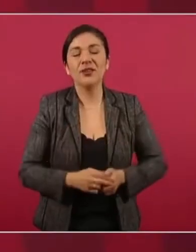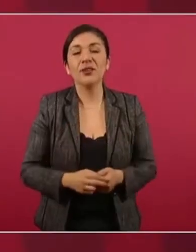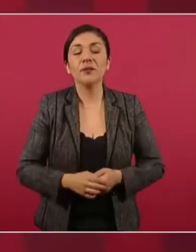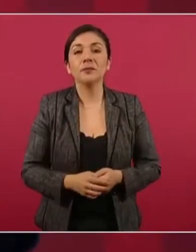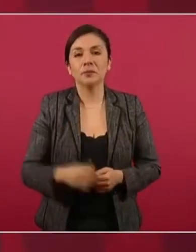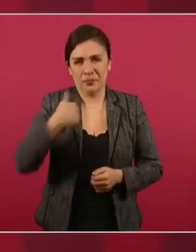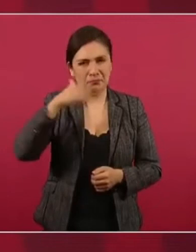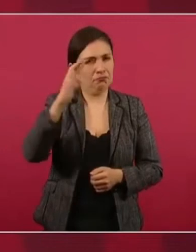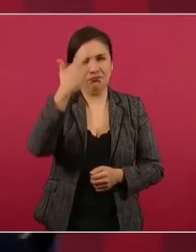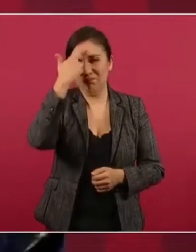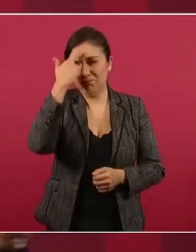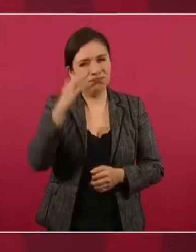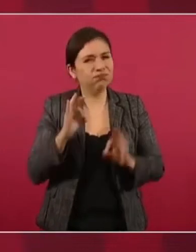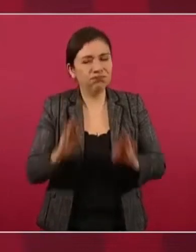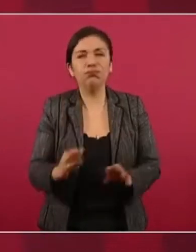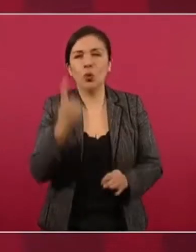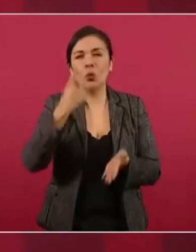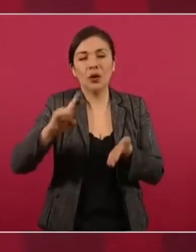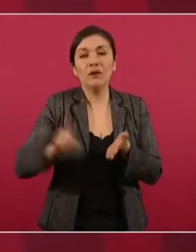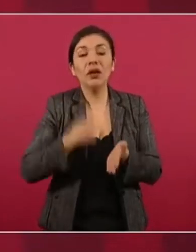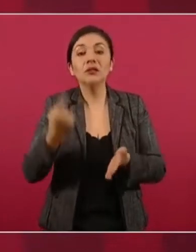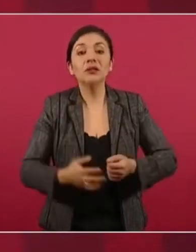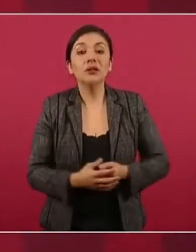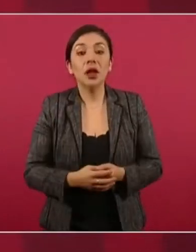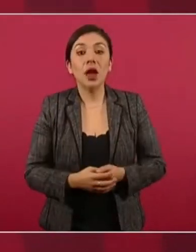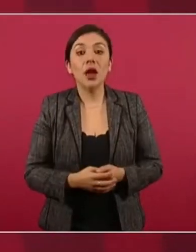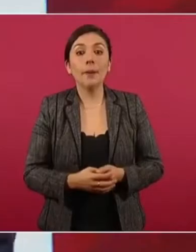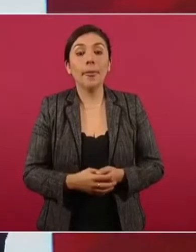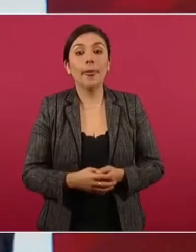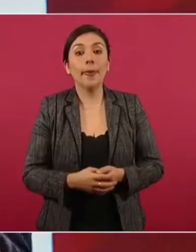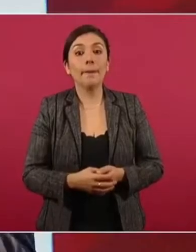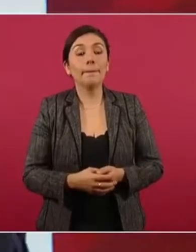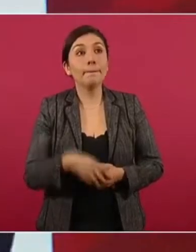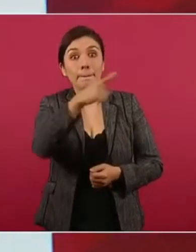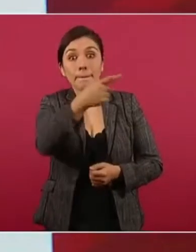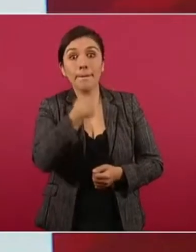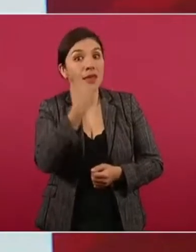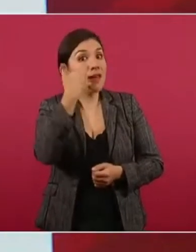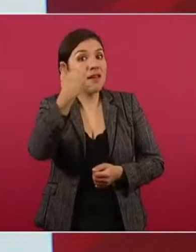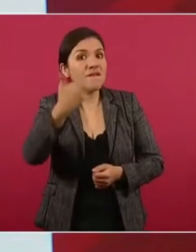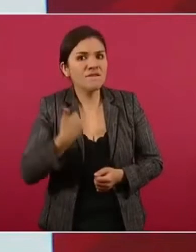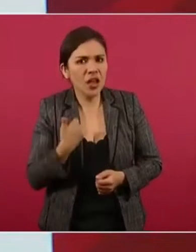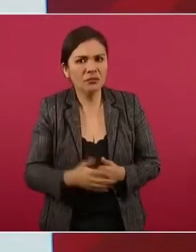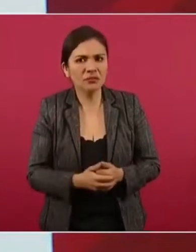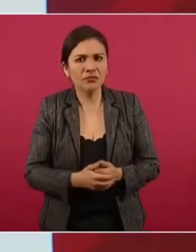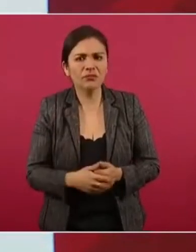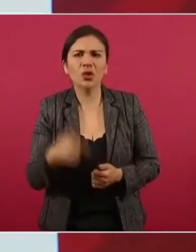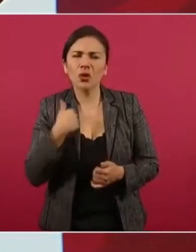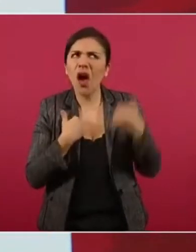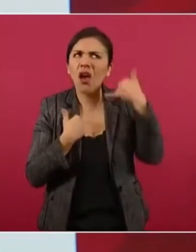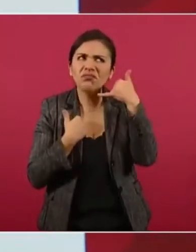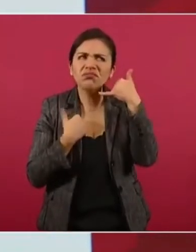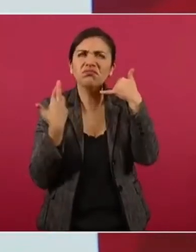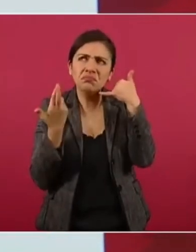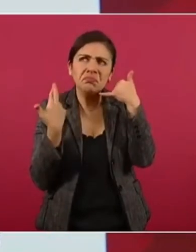Me acuerdo en una ocasión que me habla por teléfono y nada más escuchaba yo, porque en